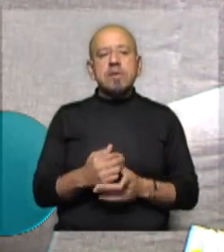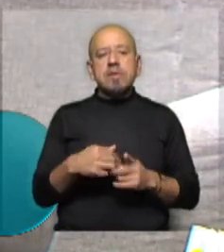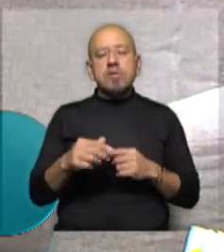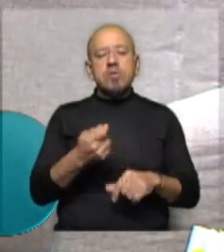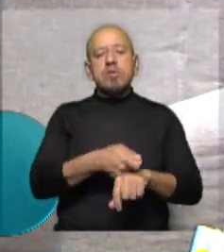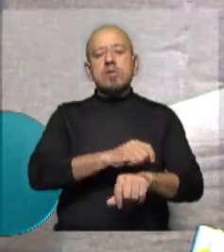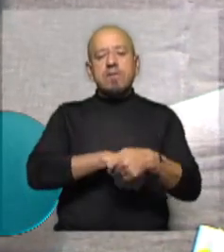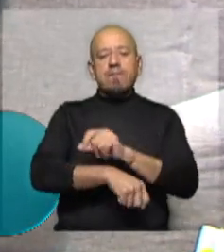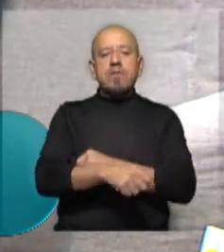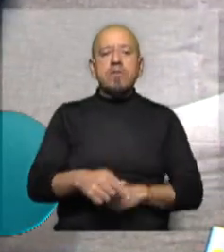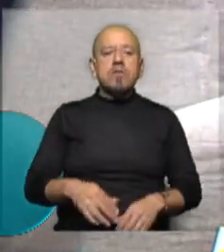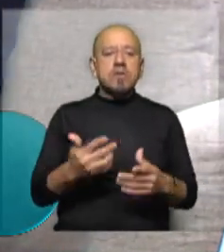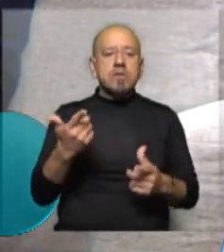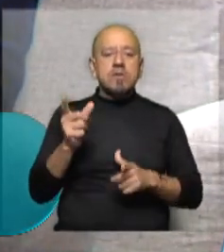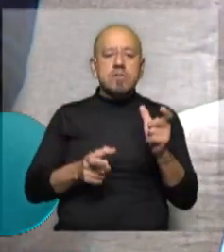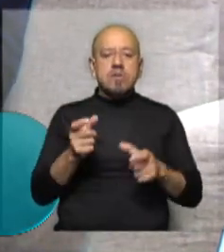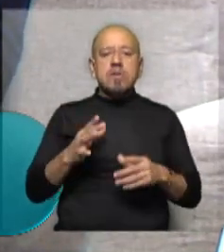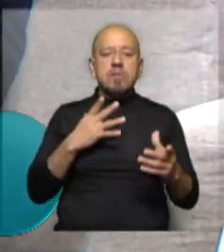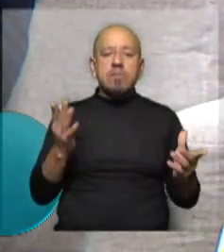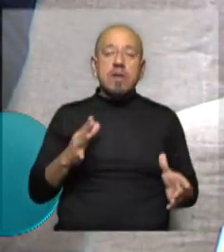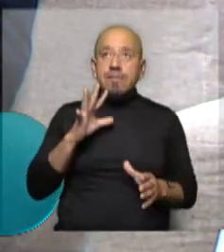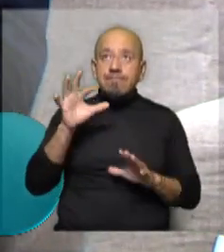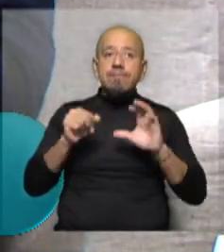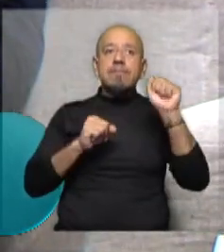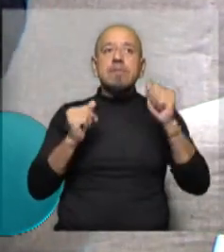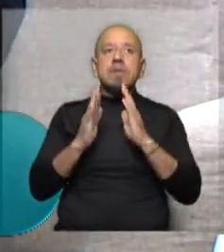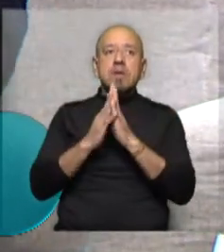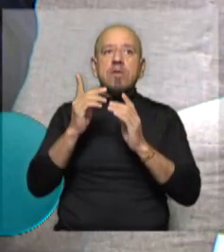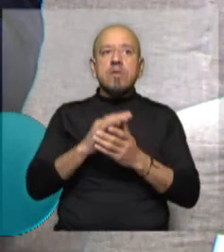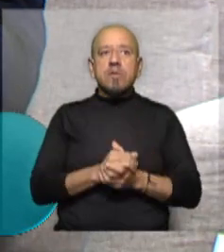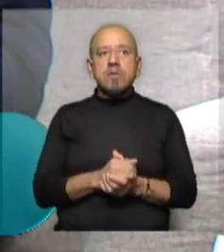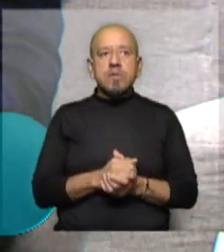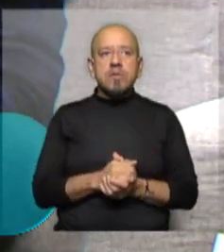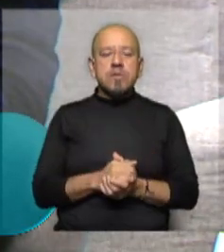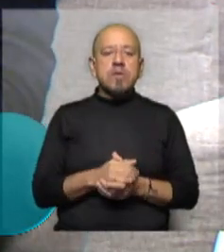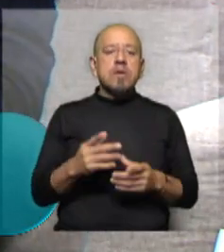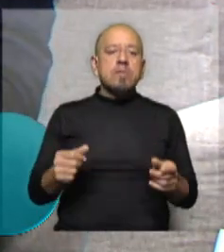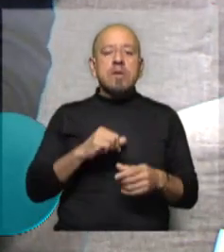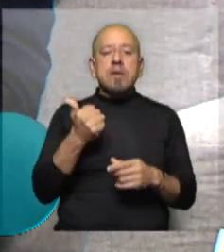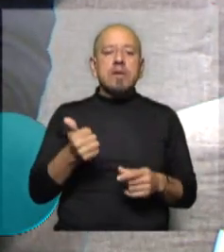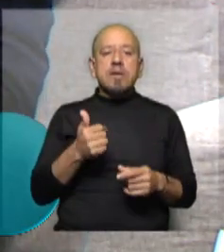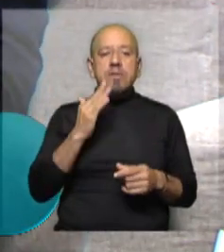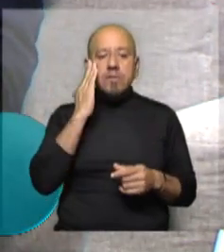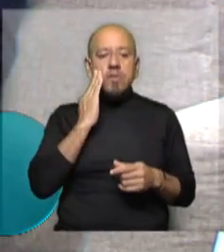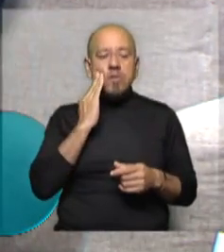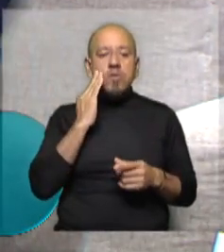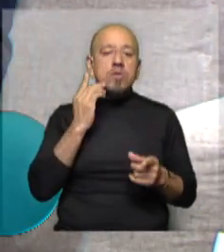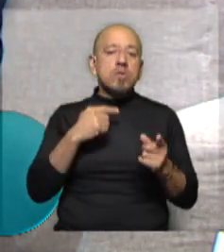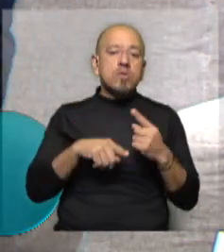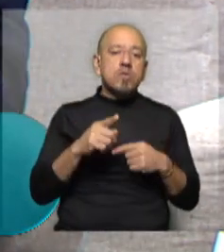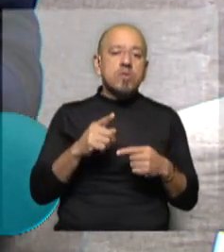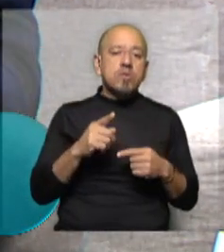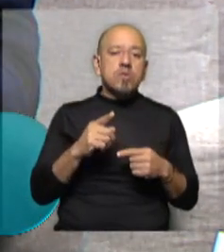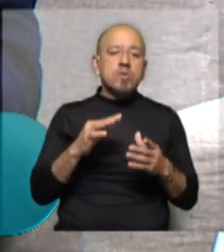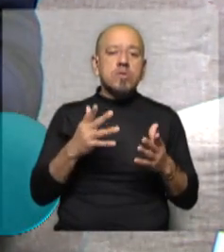esfuerzos y acciones que una persona hace para llegar a Dios, but de alguna manera. To like win favor. Para ganar favor delante de Dios. But the Bible talks